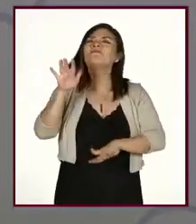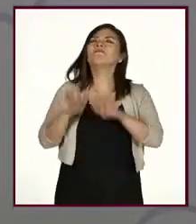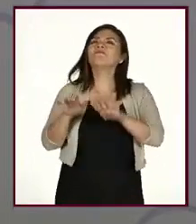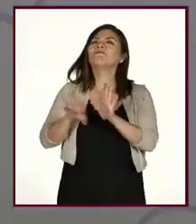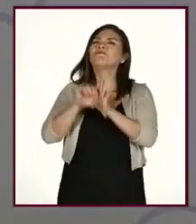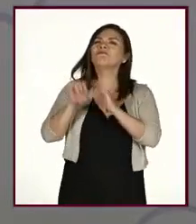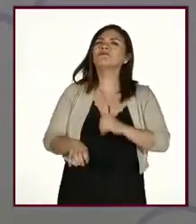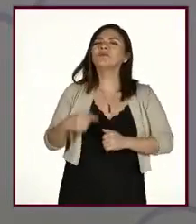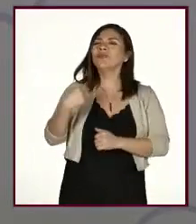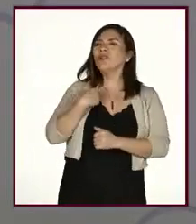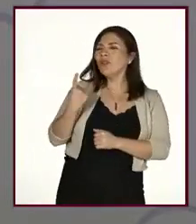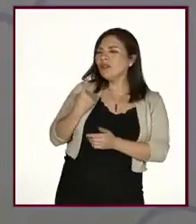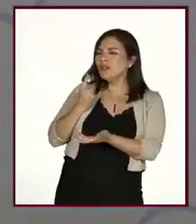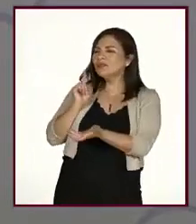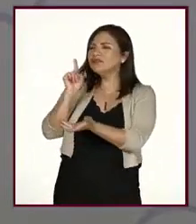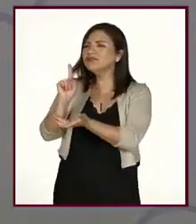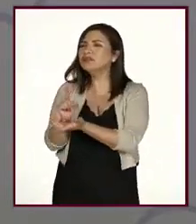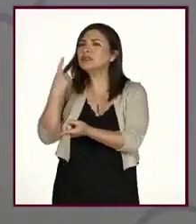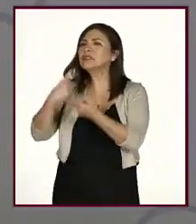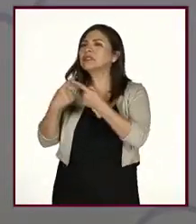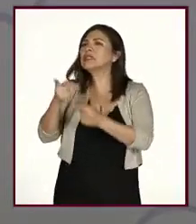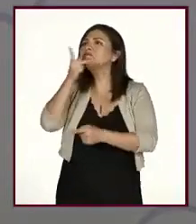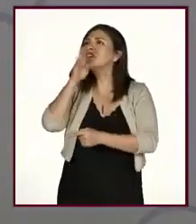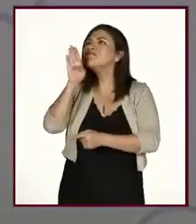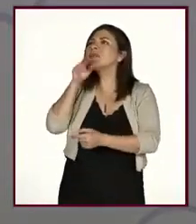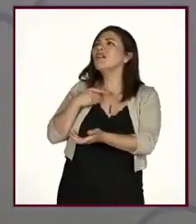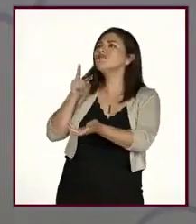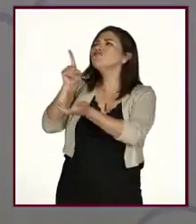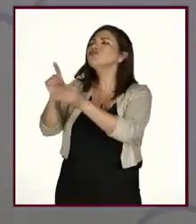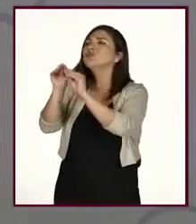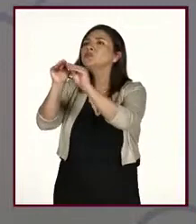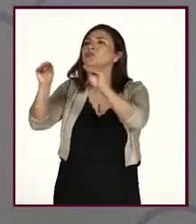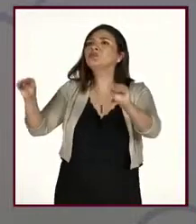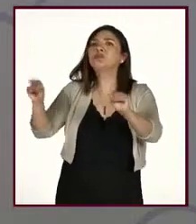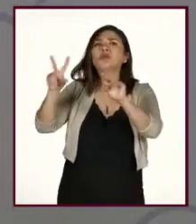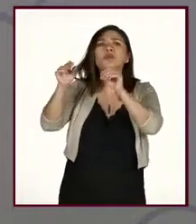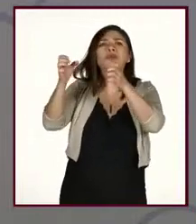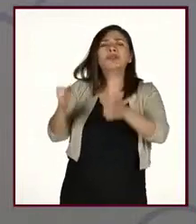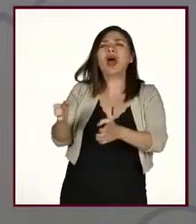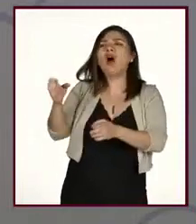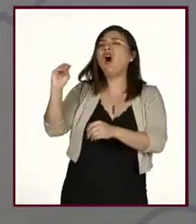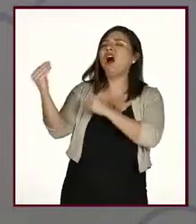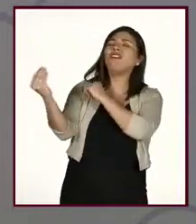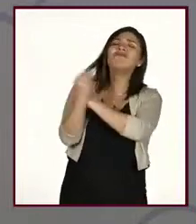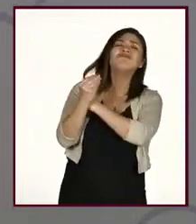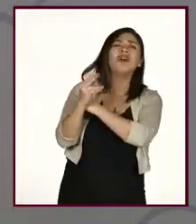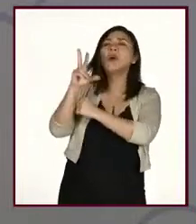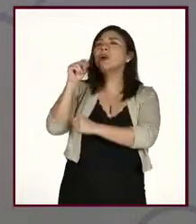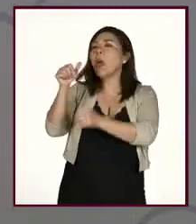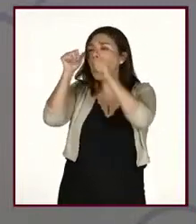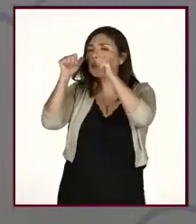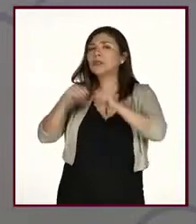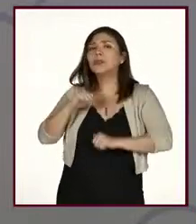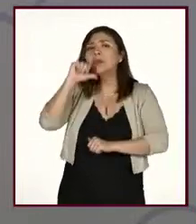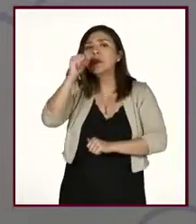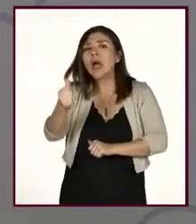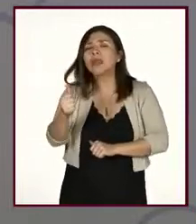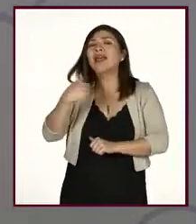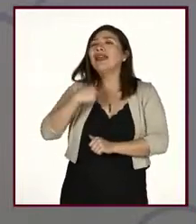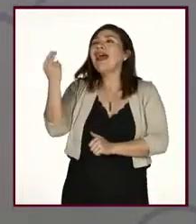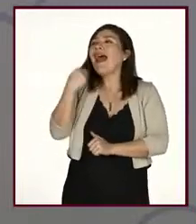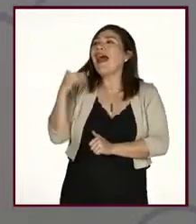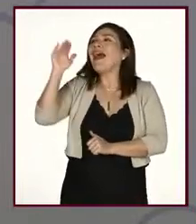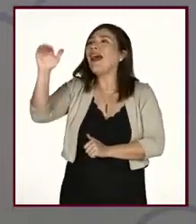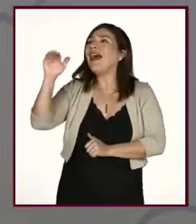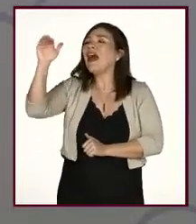no encontrar como este contacto con los padres, no verlos disponibles, digamos, en algún momento cuando se